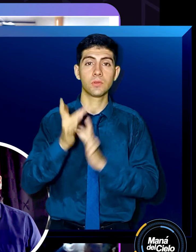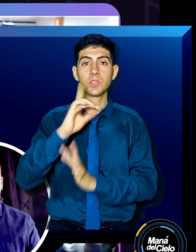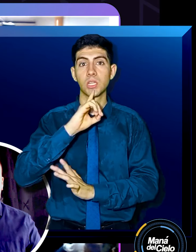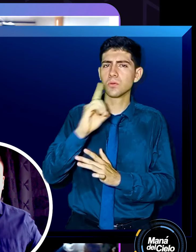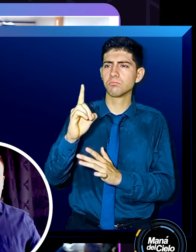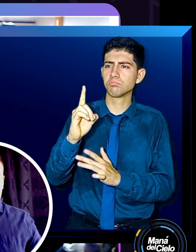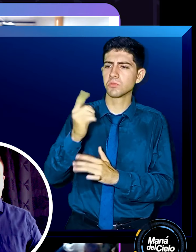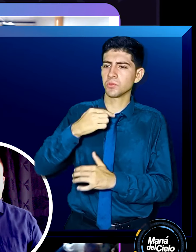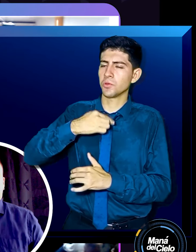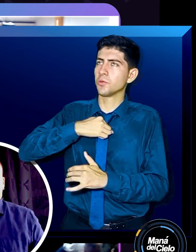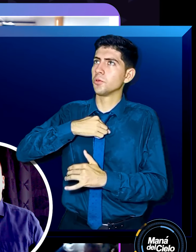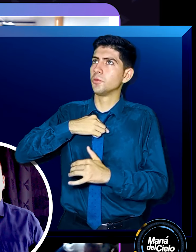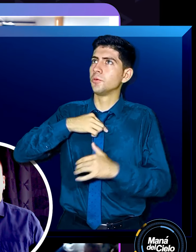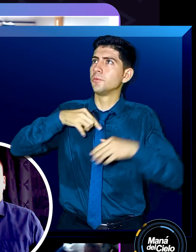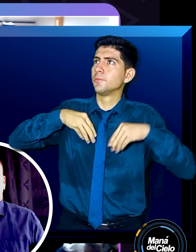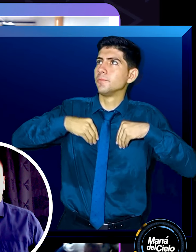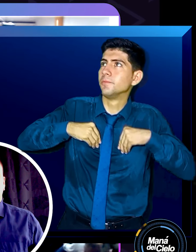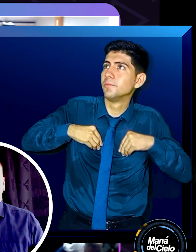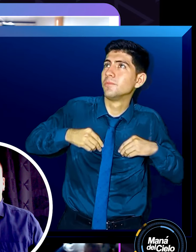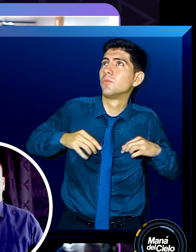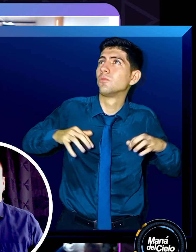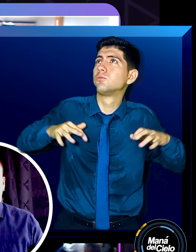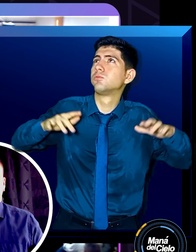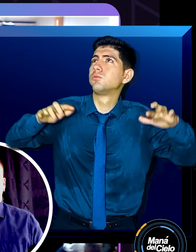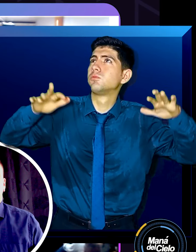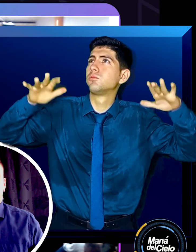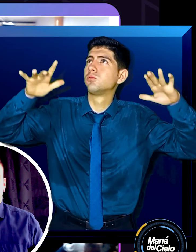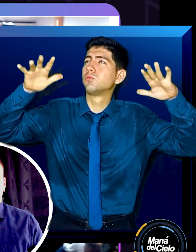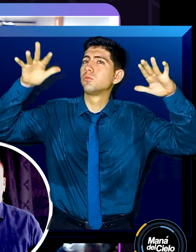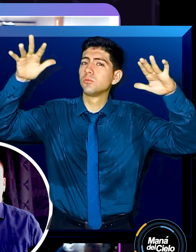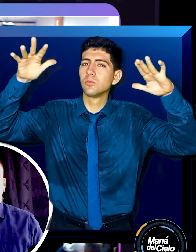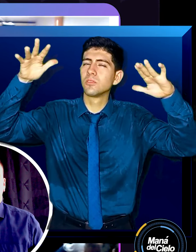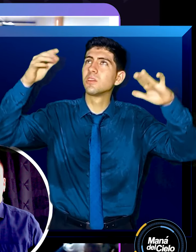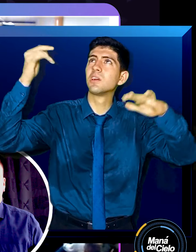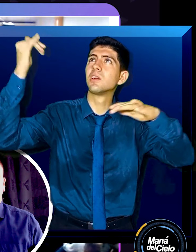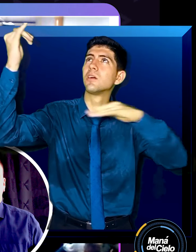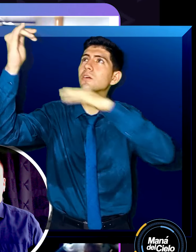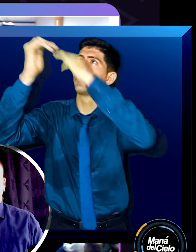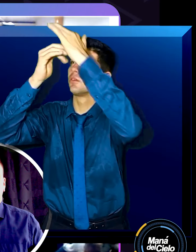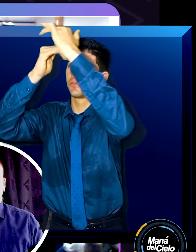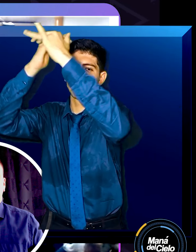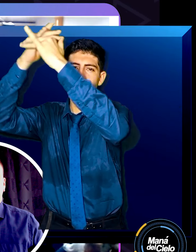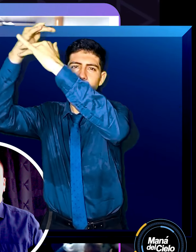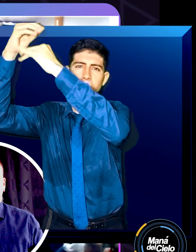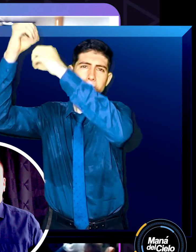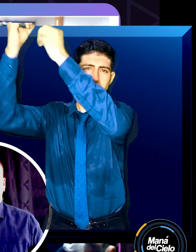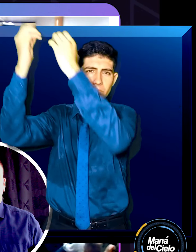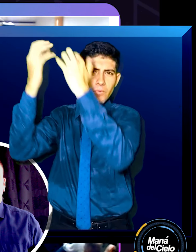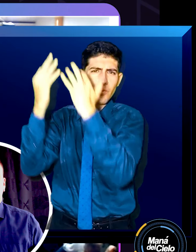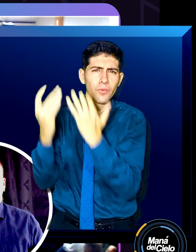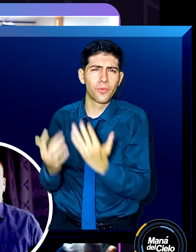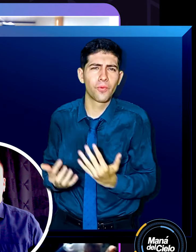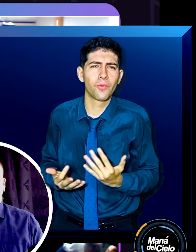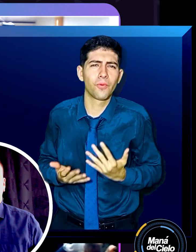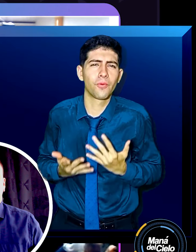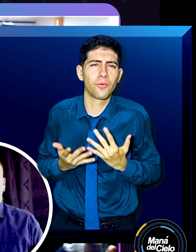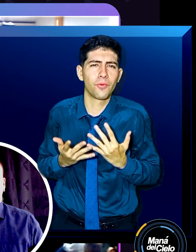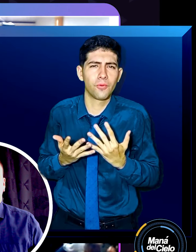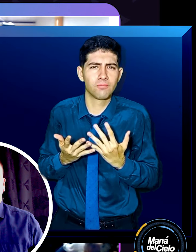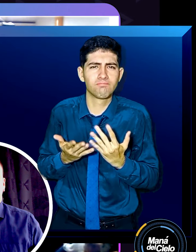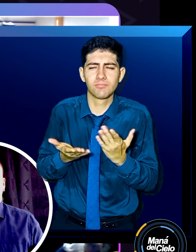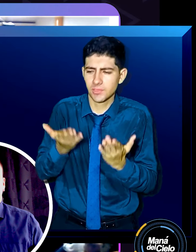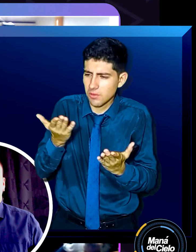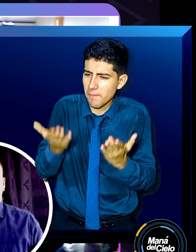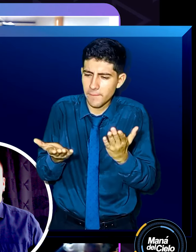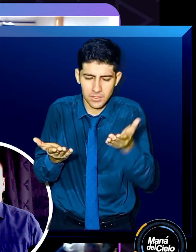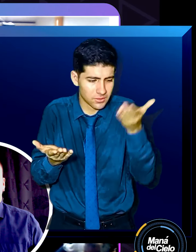Jesús dijo: cuando yo me vaya, enviaré a ¿qué? El Consolador. Esa agua simboliza